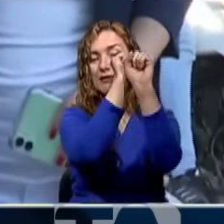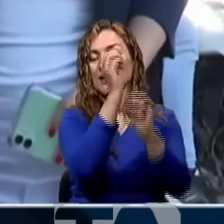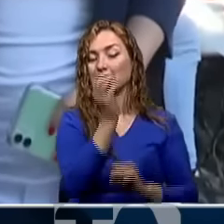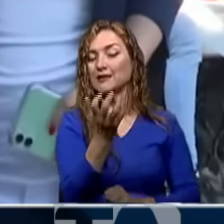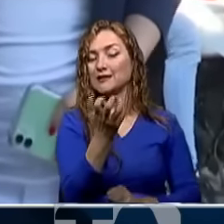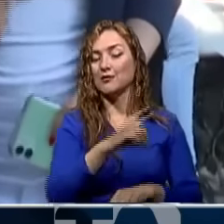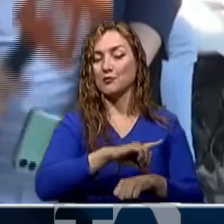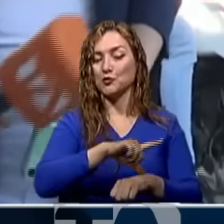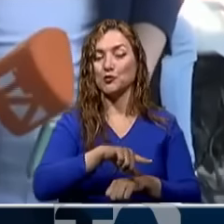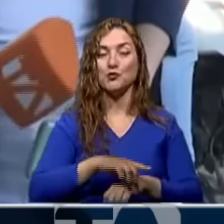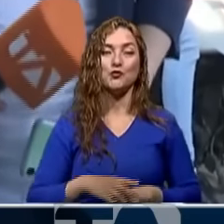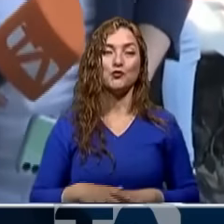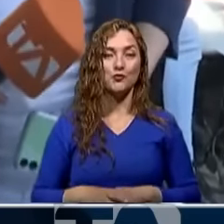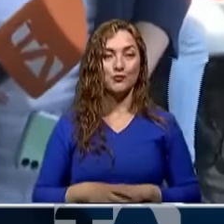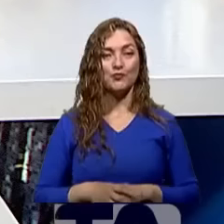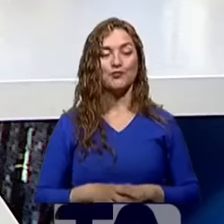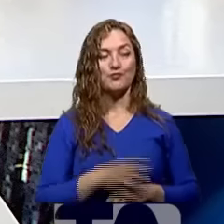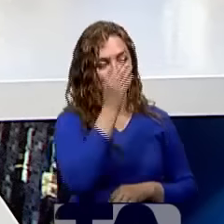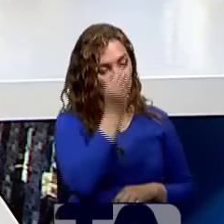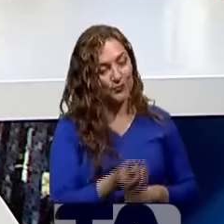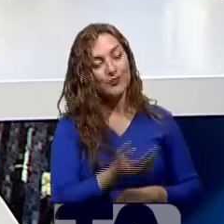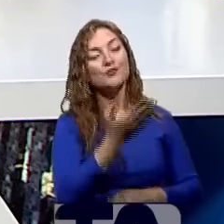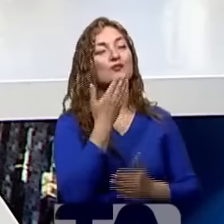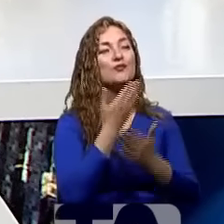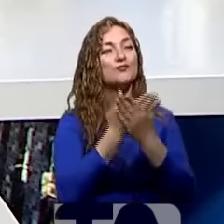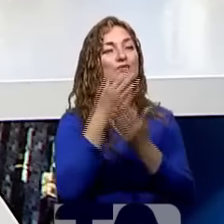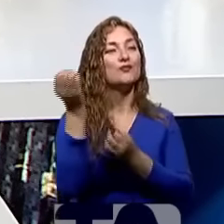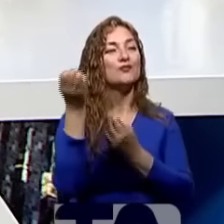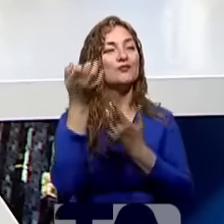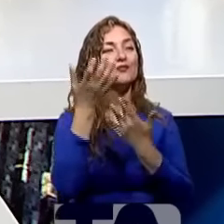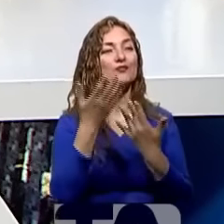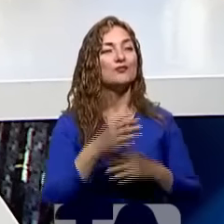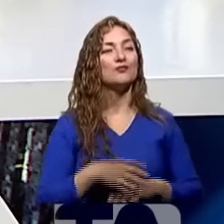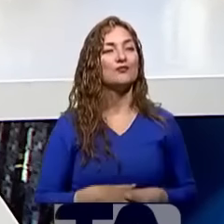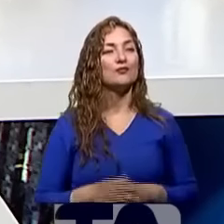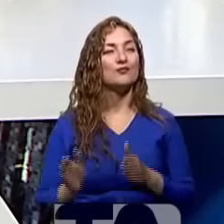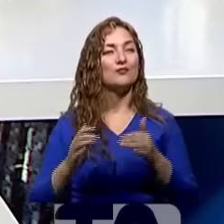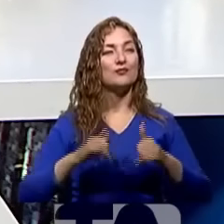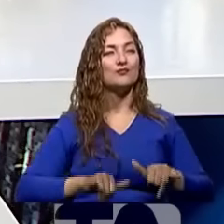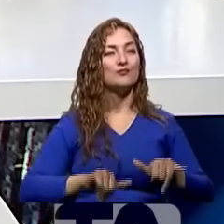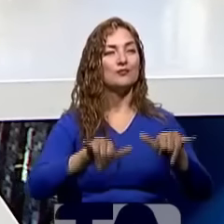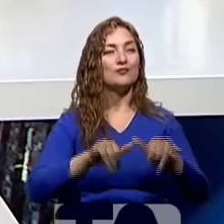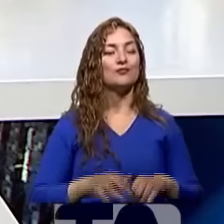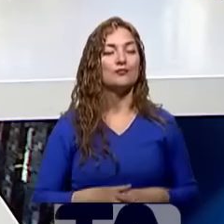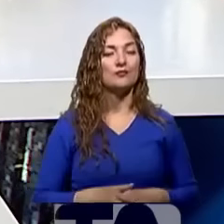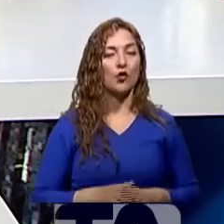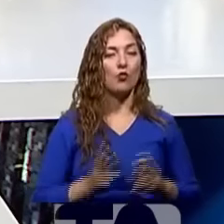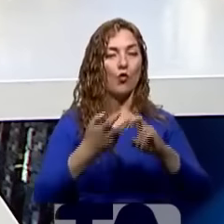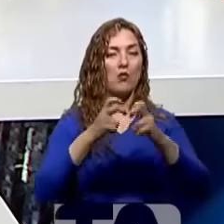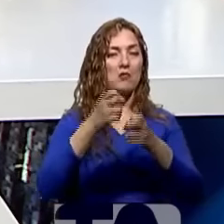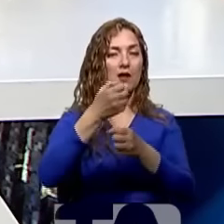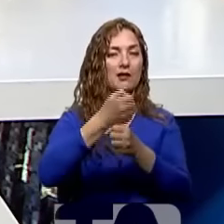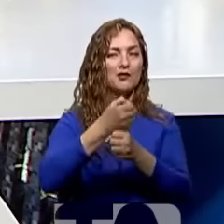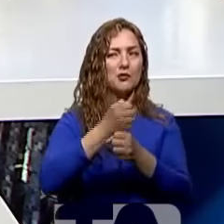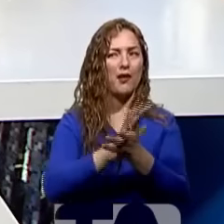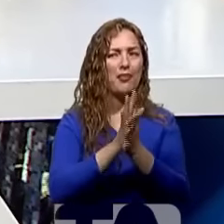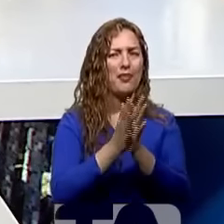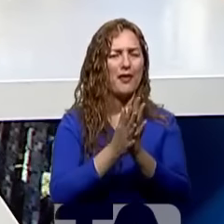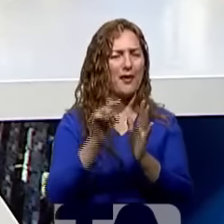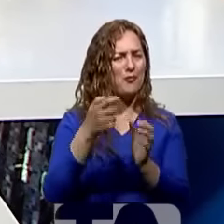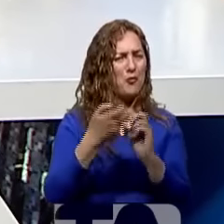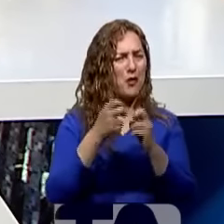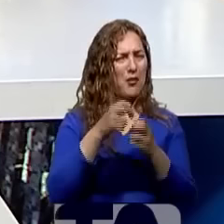buenos días. Buenos días, Steffi, gracias por tu reporte, y vamos a continuar. Y es que el tema de la inseguridad no solo es aquí en Quito, también